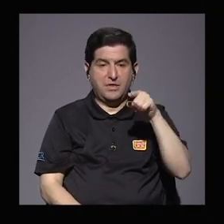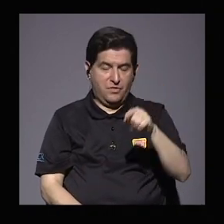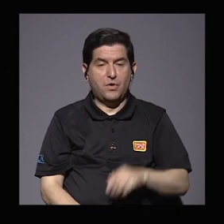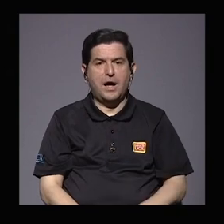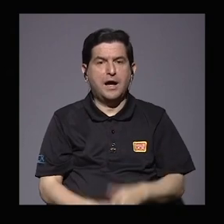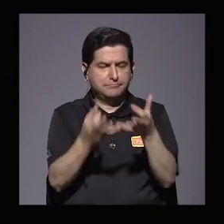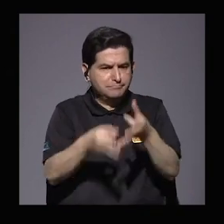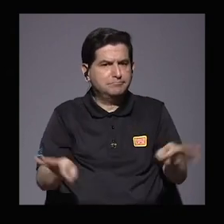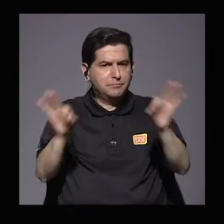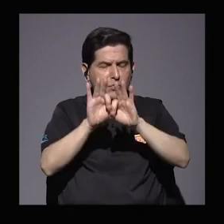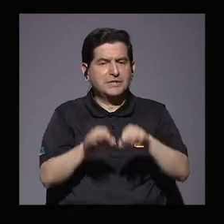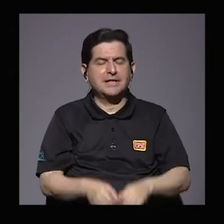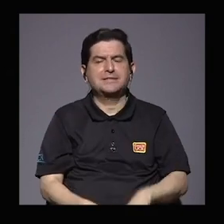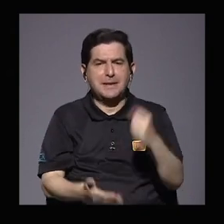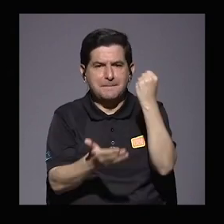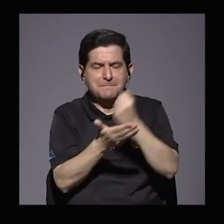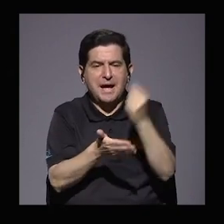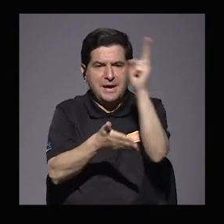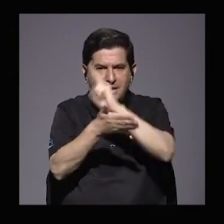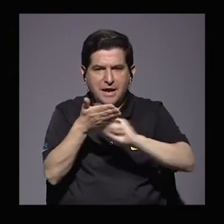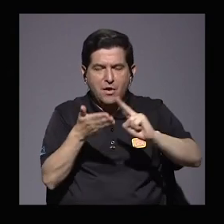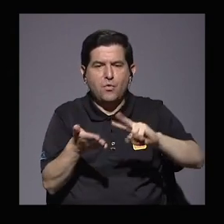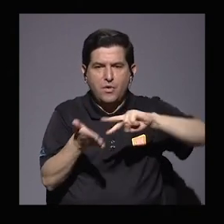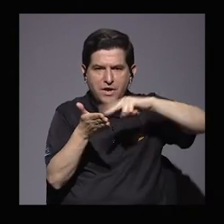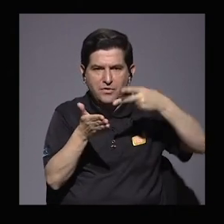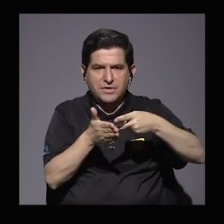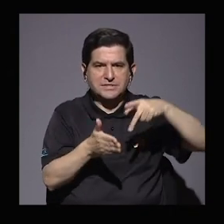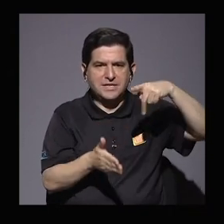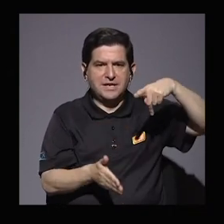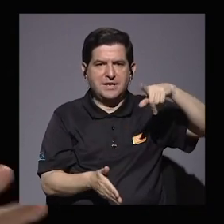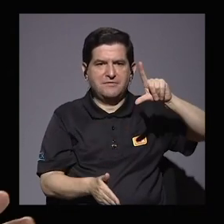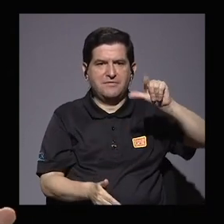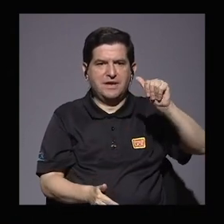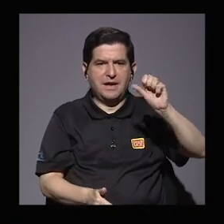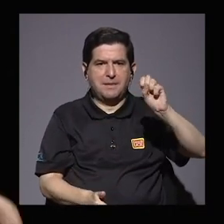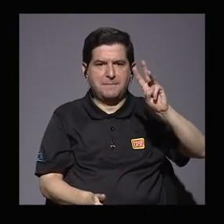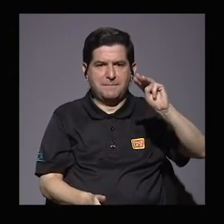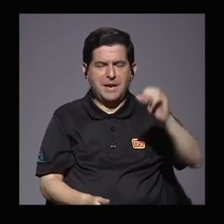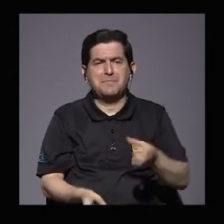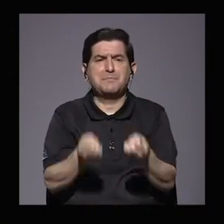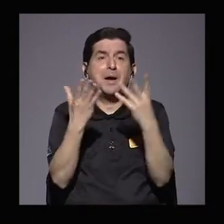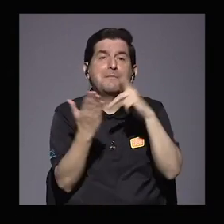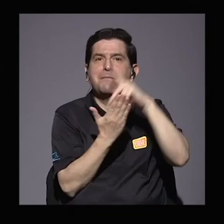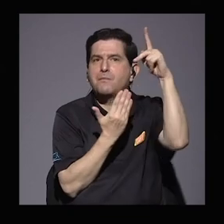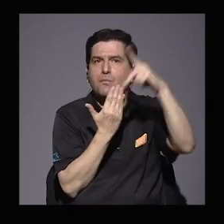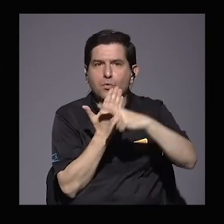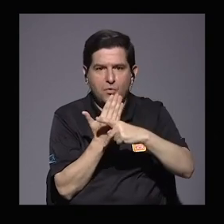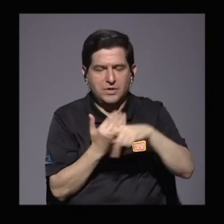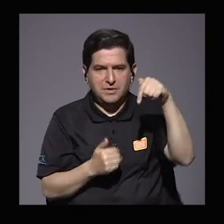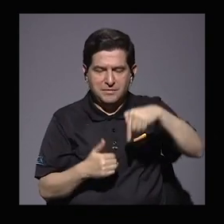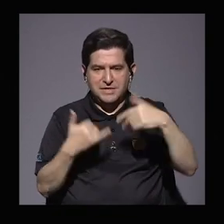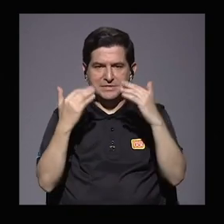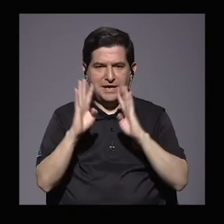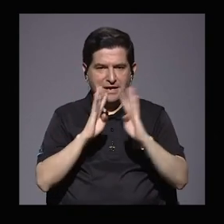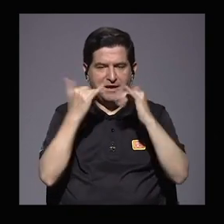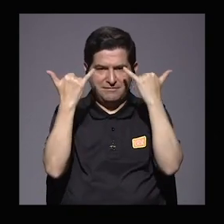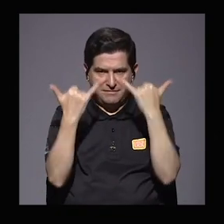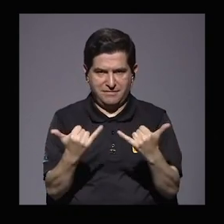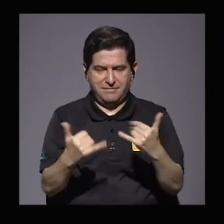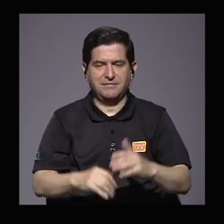muy visible en torno a lo que se ha significado el plasma. Existen una gran cantidad de proyectos y los hemos conversado acá en el canal Universidad de Costa